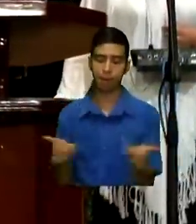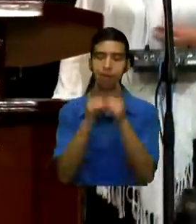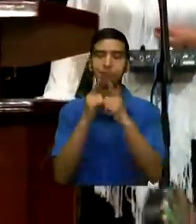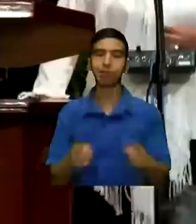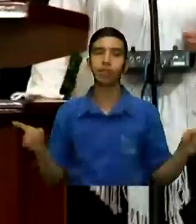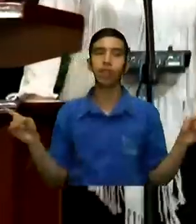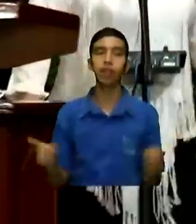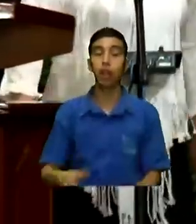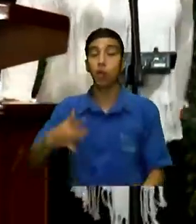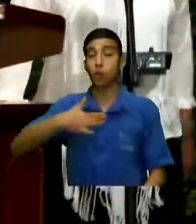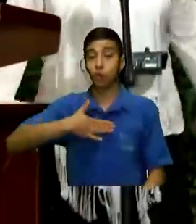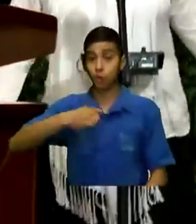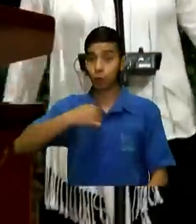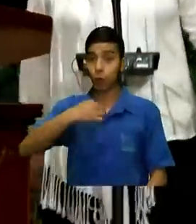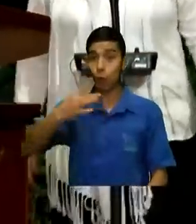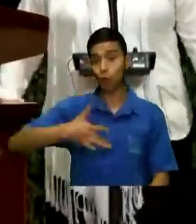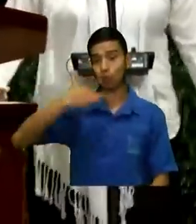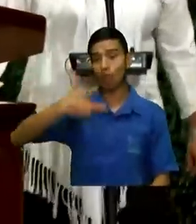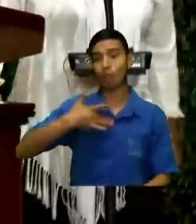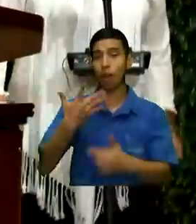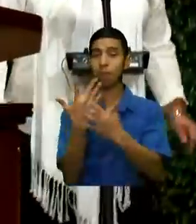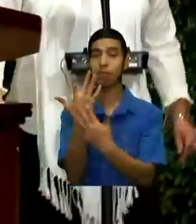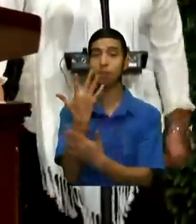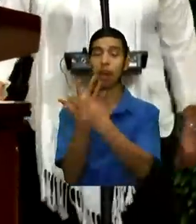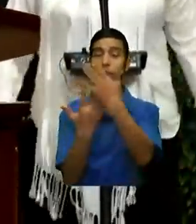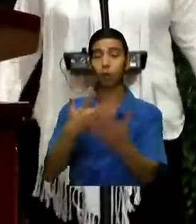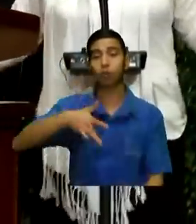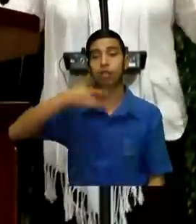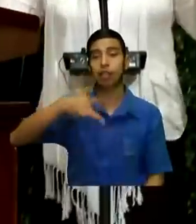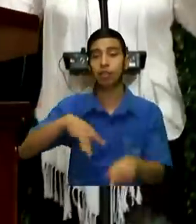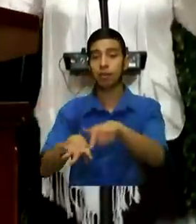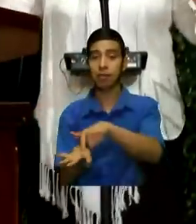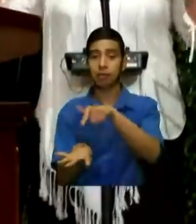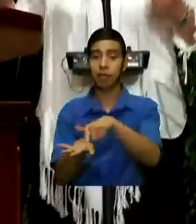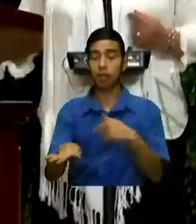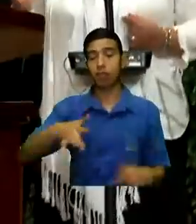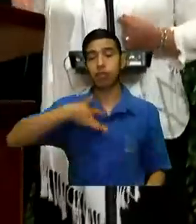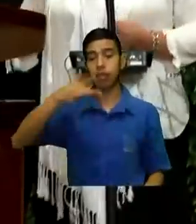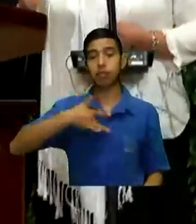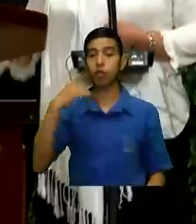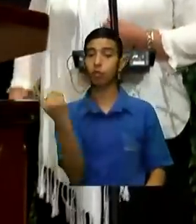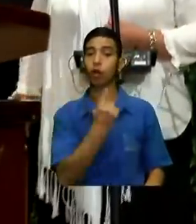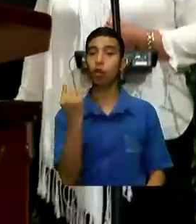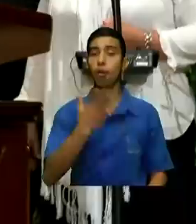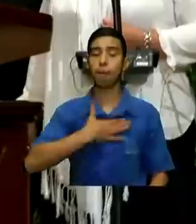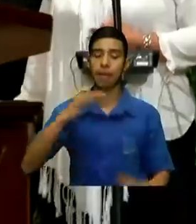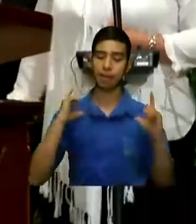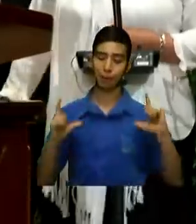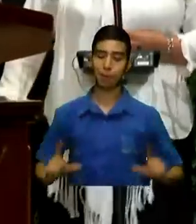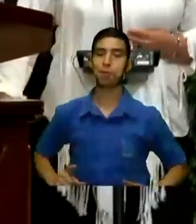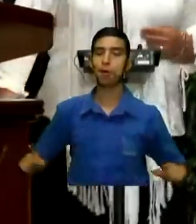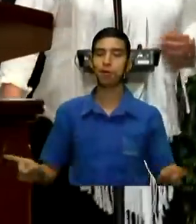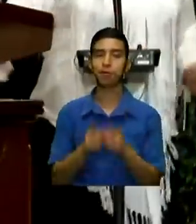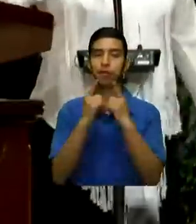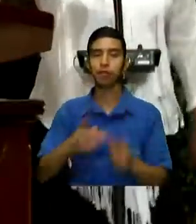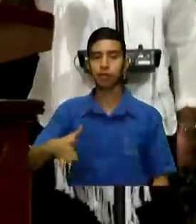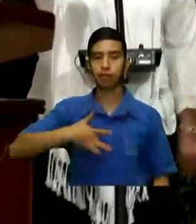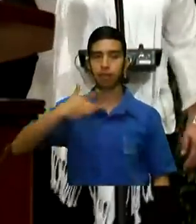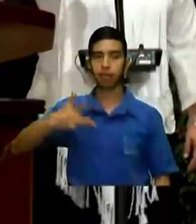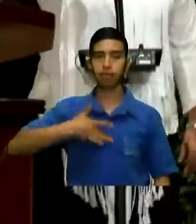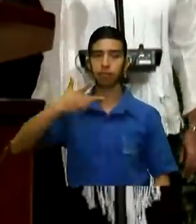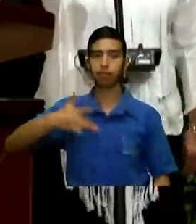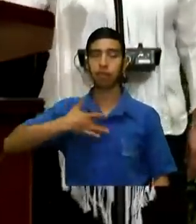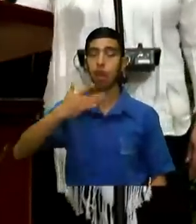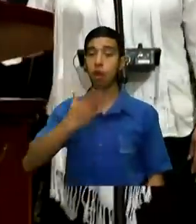ser. Lo siento en mis manos. Lo siento en mis pies. Lo siento en todo mi ser. Lo siento en